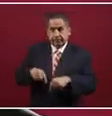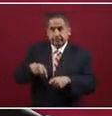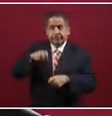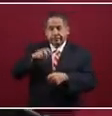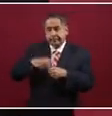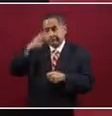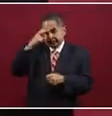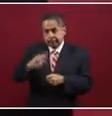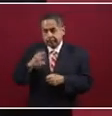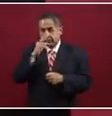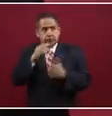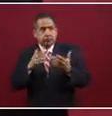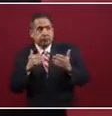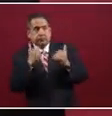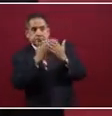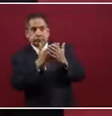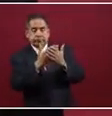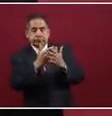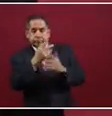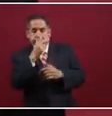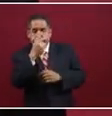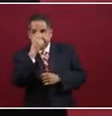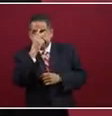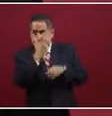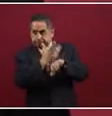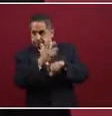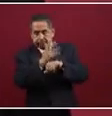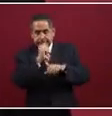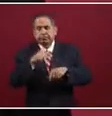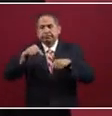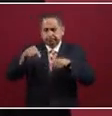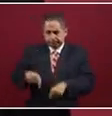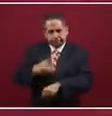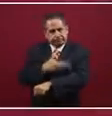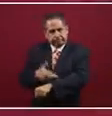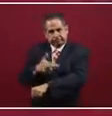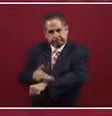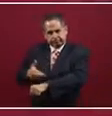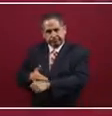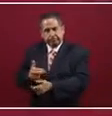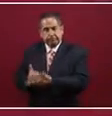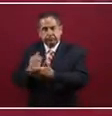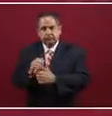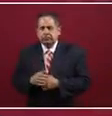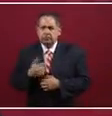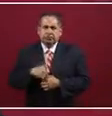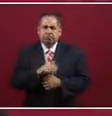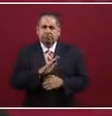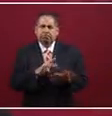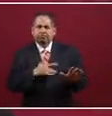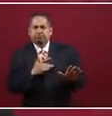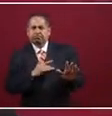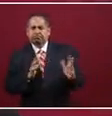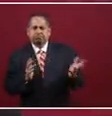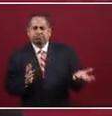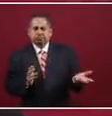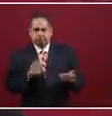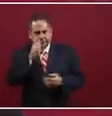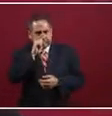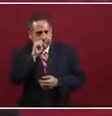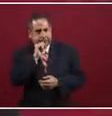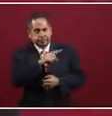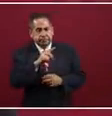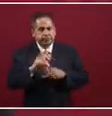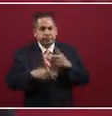y no podrán llegar a Estados Unidos a hacerlo. Nosotros les dijimos que tenemos muchas reservas sobre eso. Yo mismo declaré